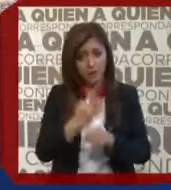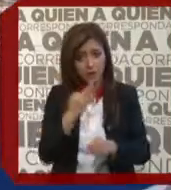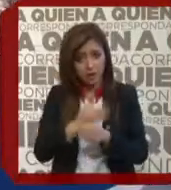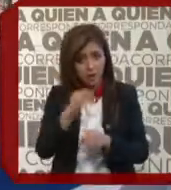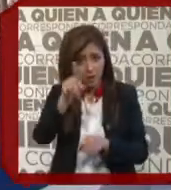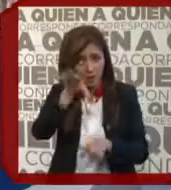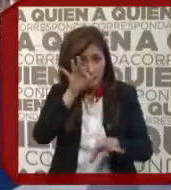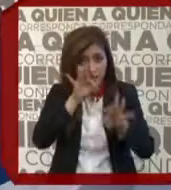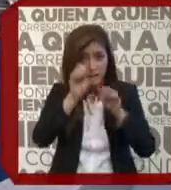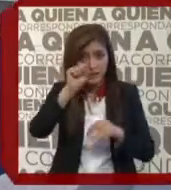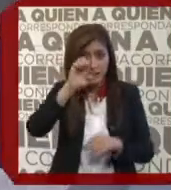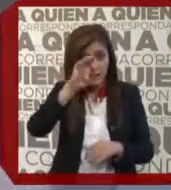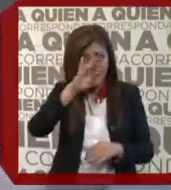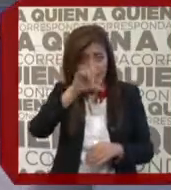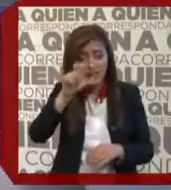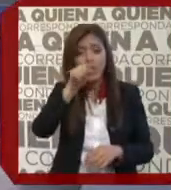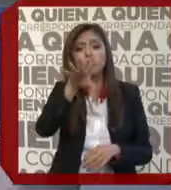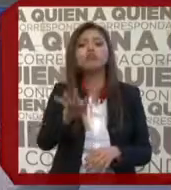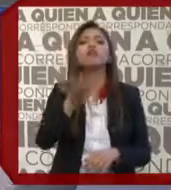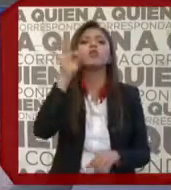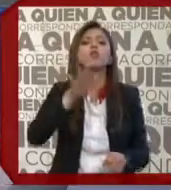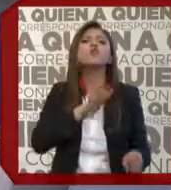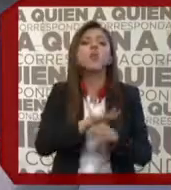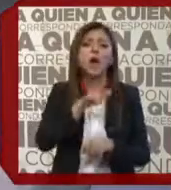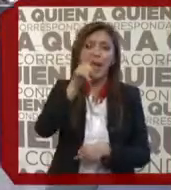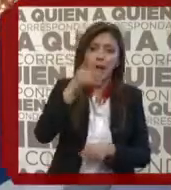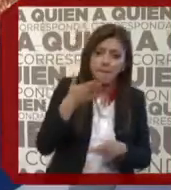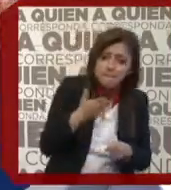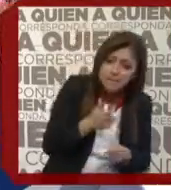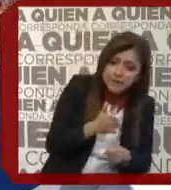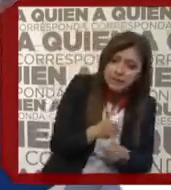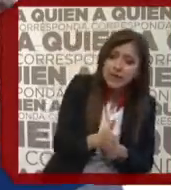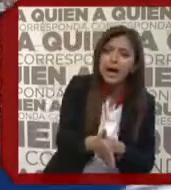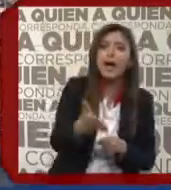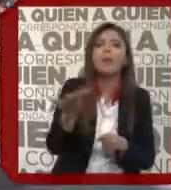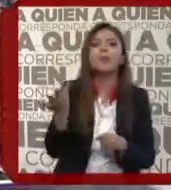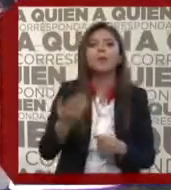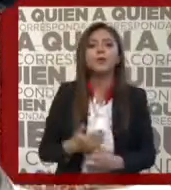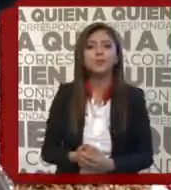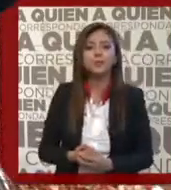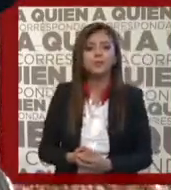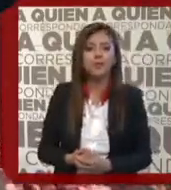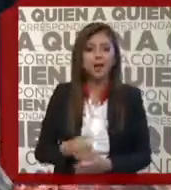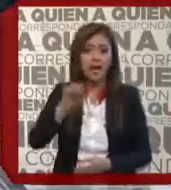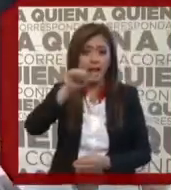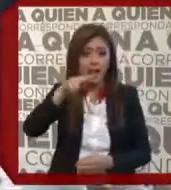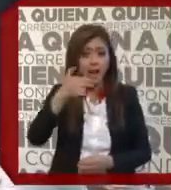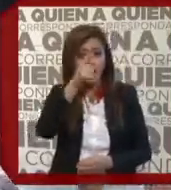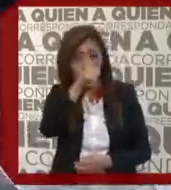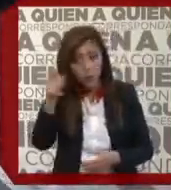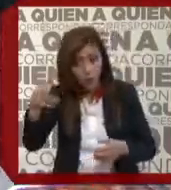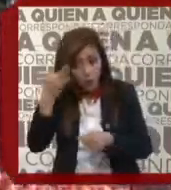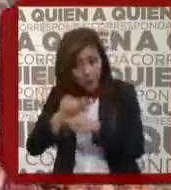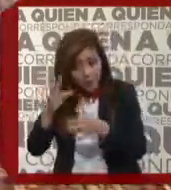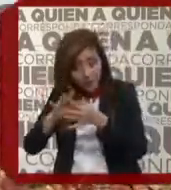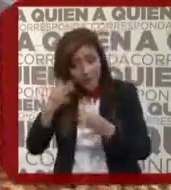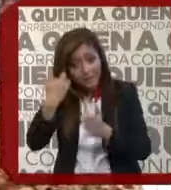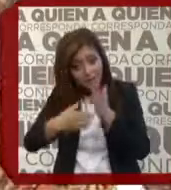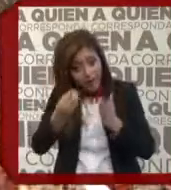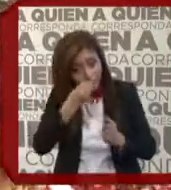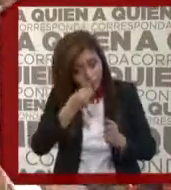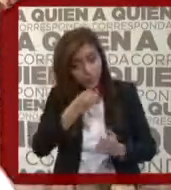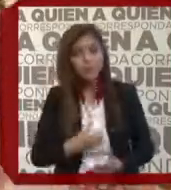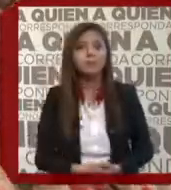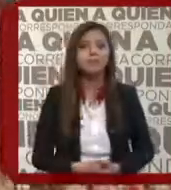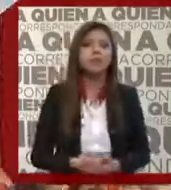escojas el que quieras, de pescado. Ahí te mandaron a hablar, no a comer, pero de bueno. De pescado, de caracol,